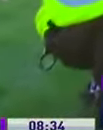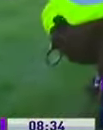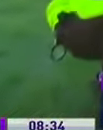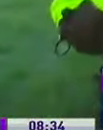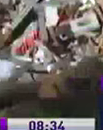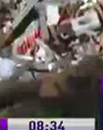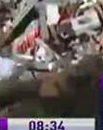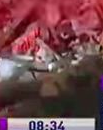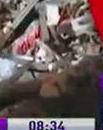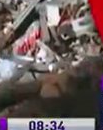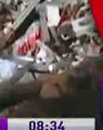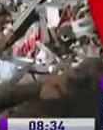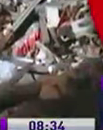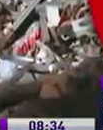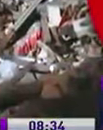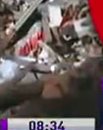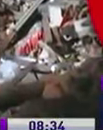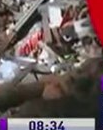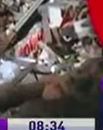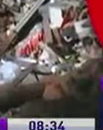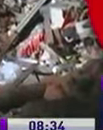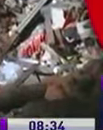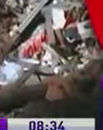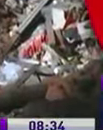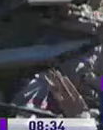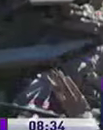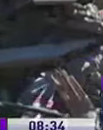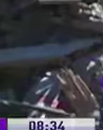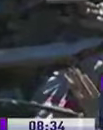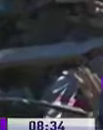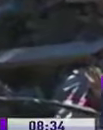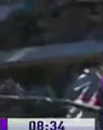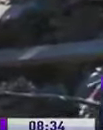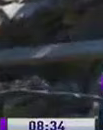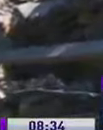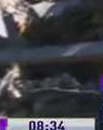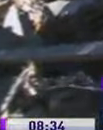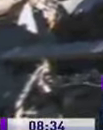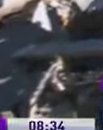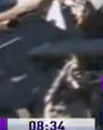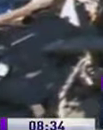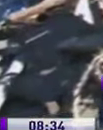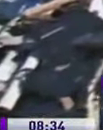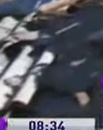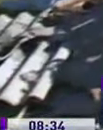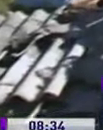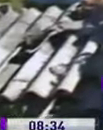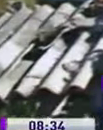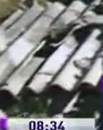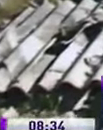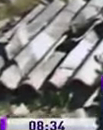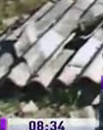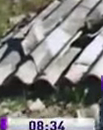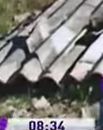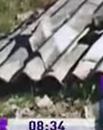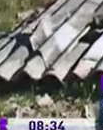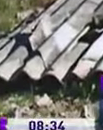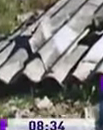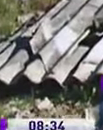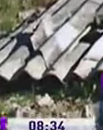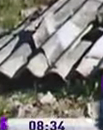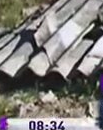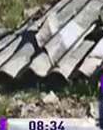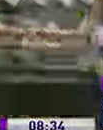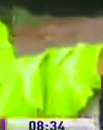escombros. En las partes autorizadas. Wow. Creo que el municipio debe asignar las partes en las cuales requiere un